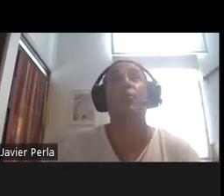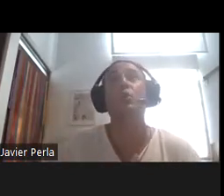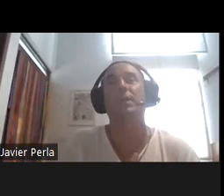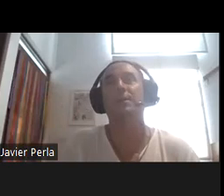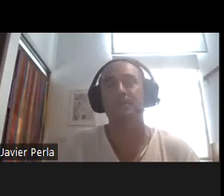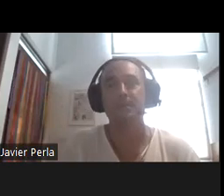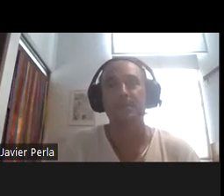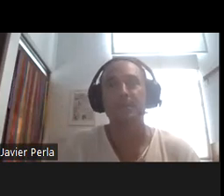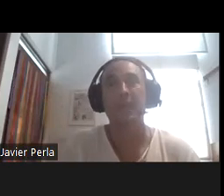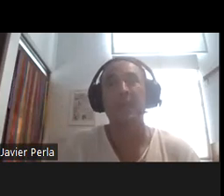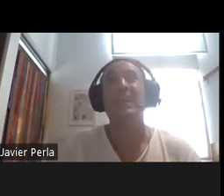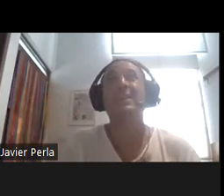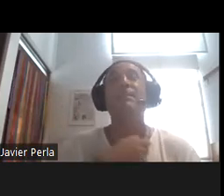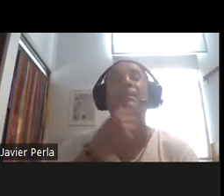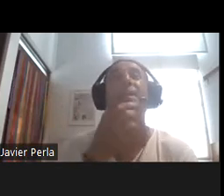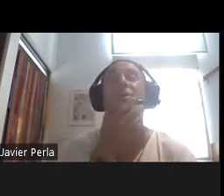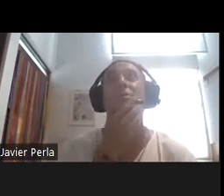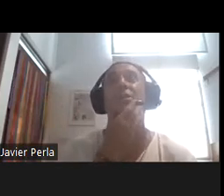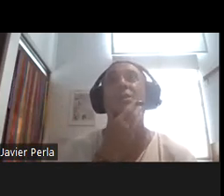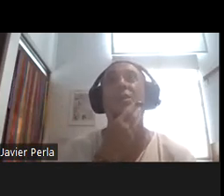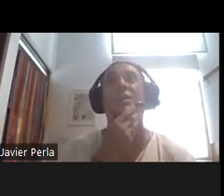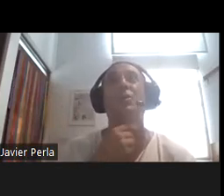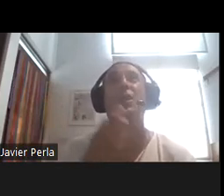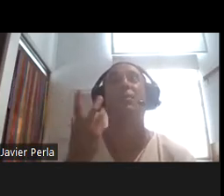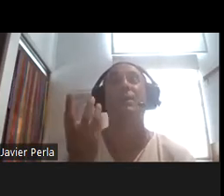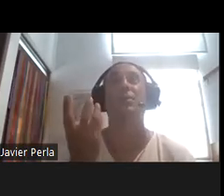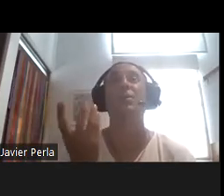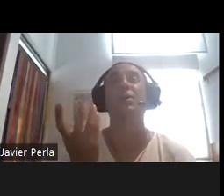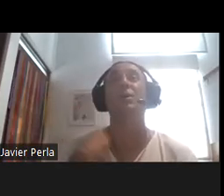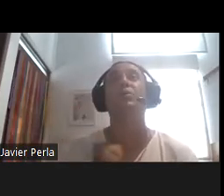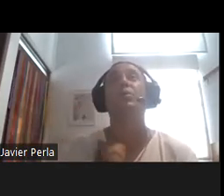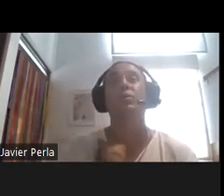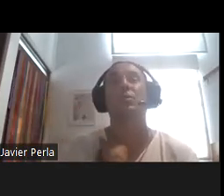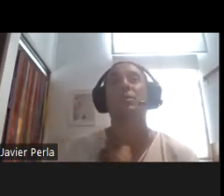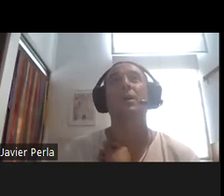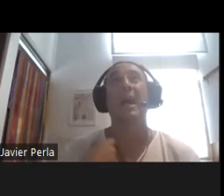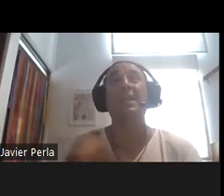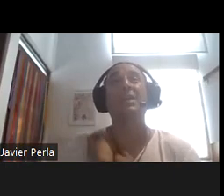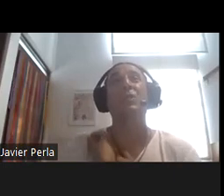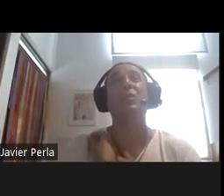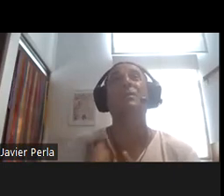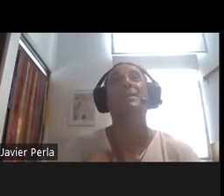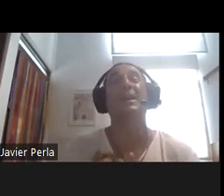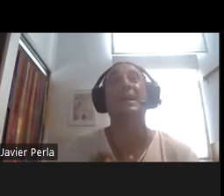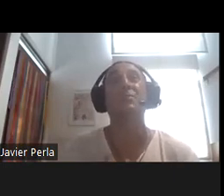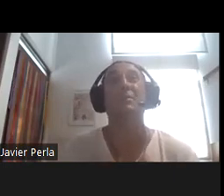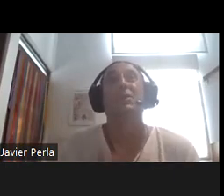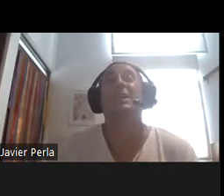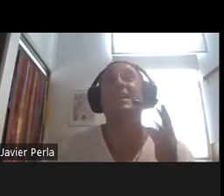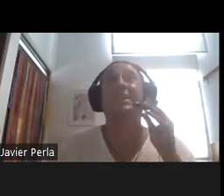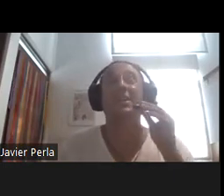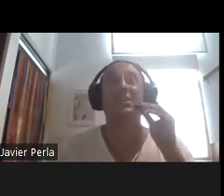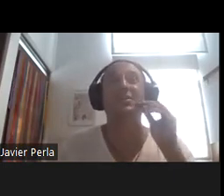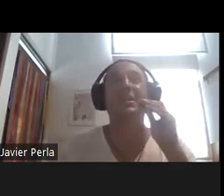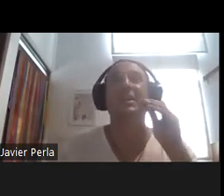nos es muy útil. Y siempre pienso en todo este concepto de la cooperación sur-sur. Antes, cuando yo empecé a trabajar en cambio climático